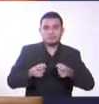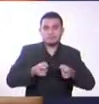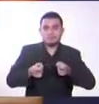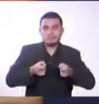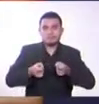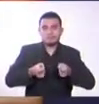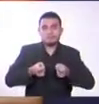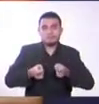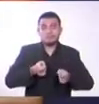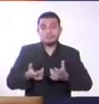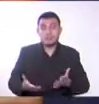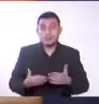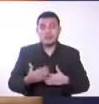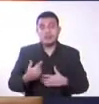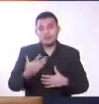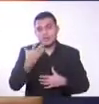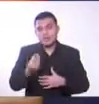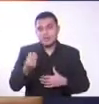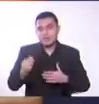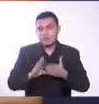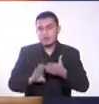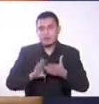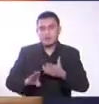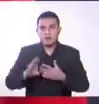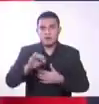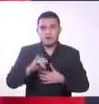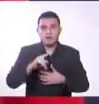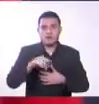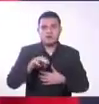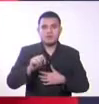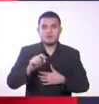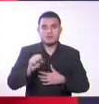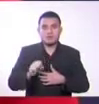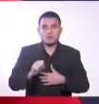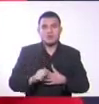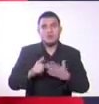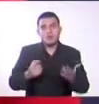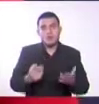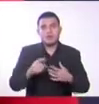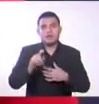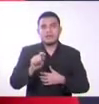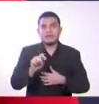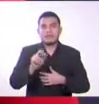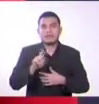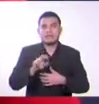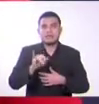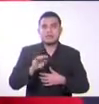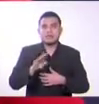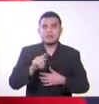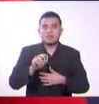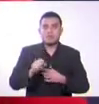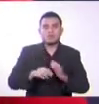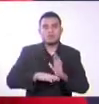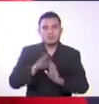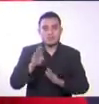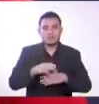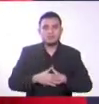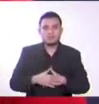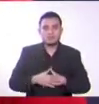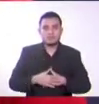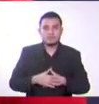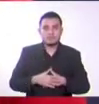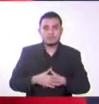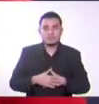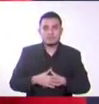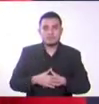día pagamos. Así es. Okay. Y hay que recordar que el impuesto es un tributo, pero hay más. ¿Hay más tributos? Sí, Federico, otro